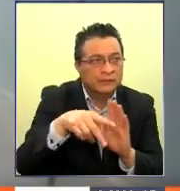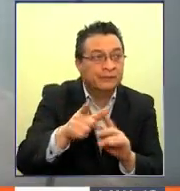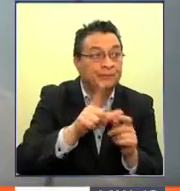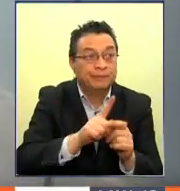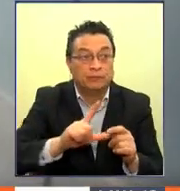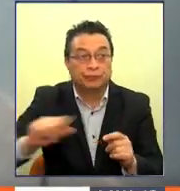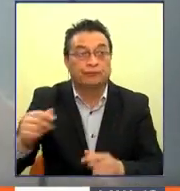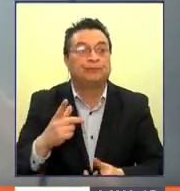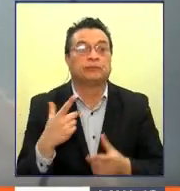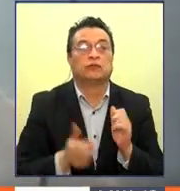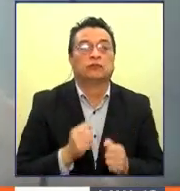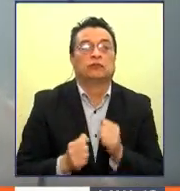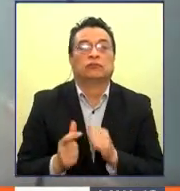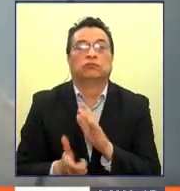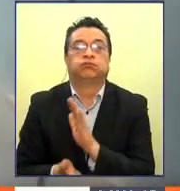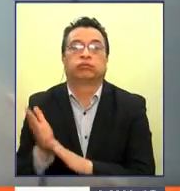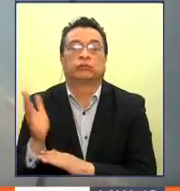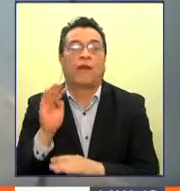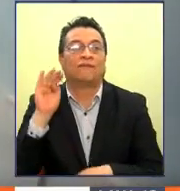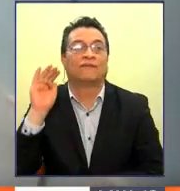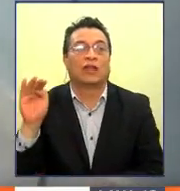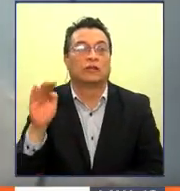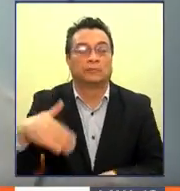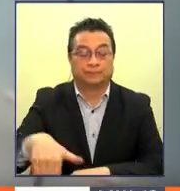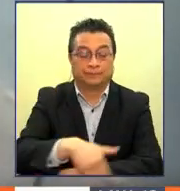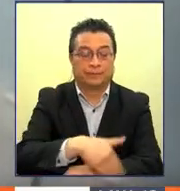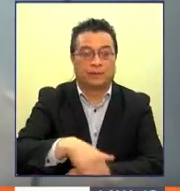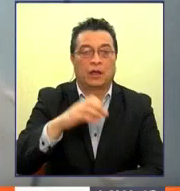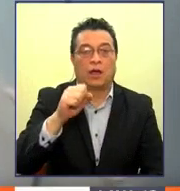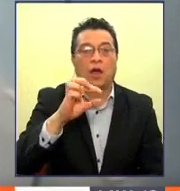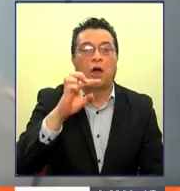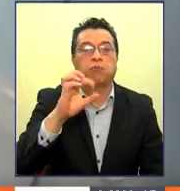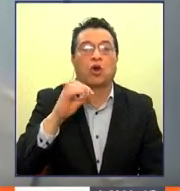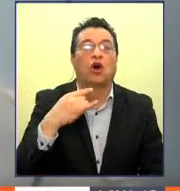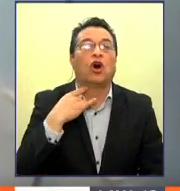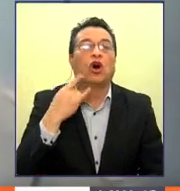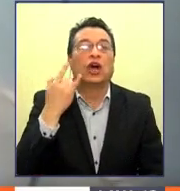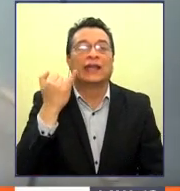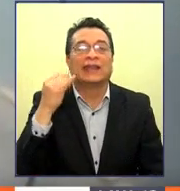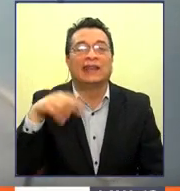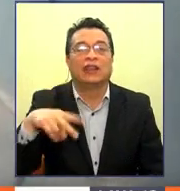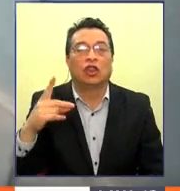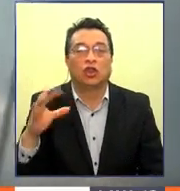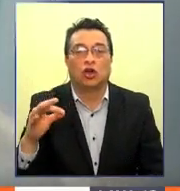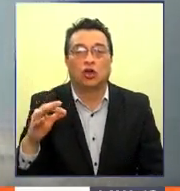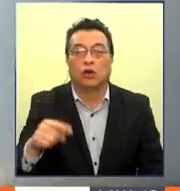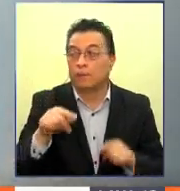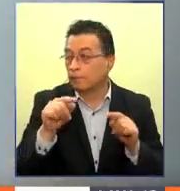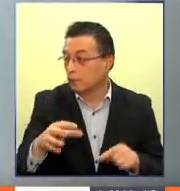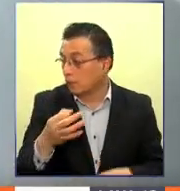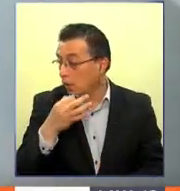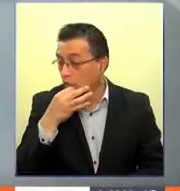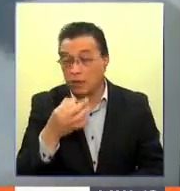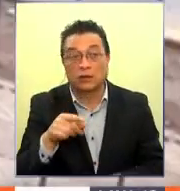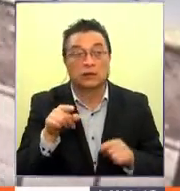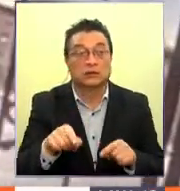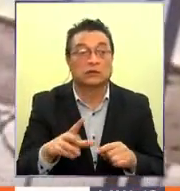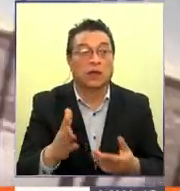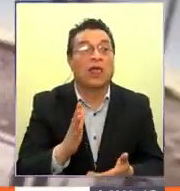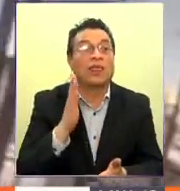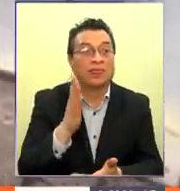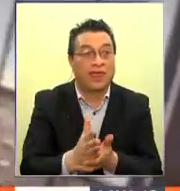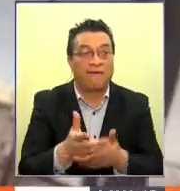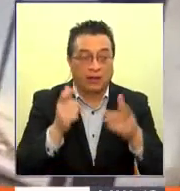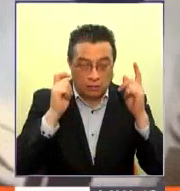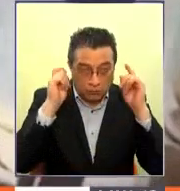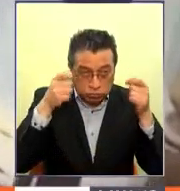sale raudamente del banco a lo largo de la avenida Apoquindo. La lógica dictaba que en algún momento esta persona debía sacarse la capucha